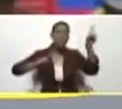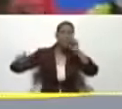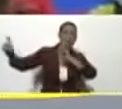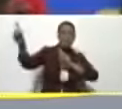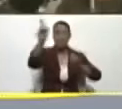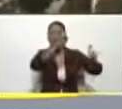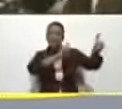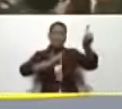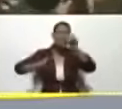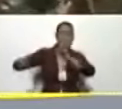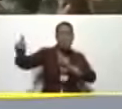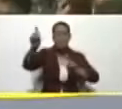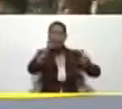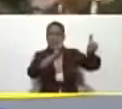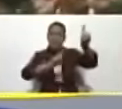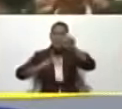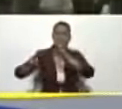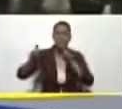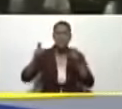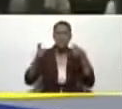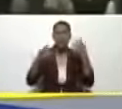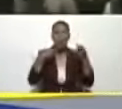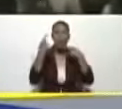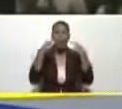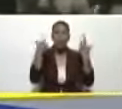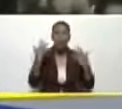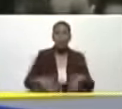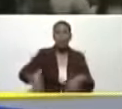ahí vi alborotados